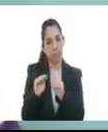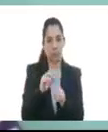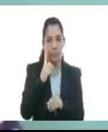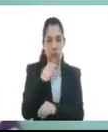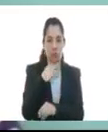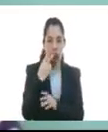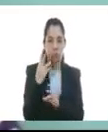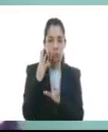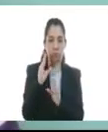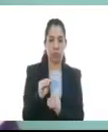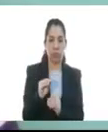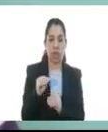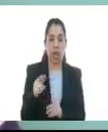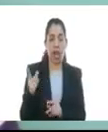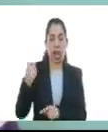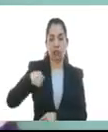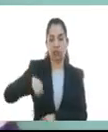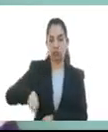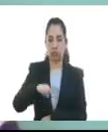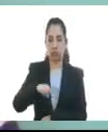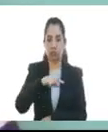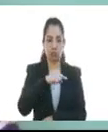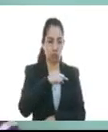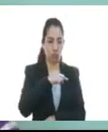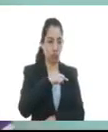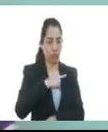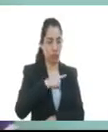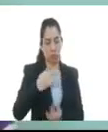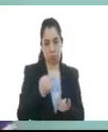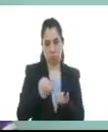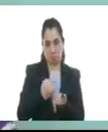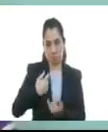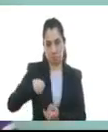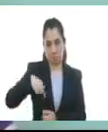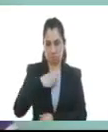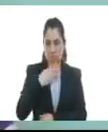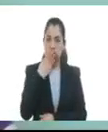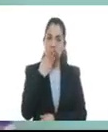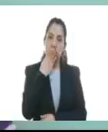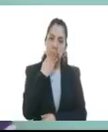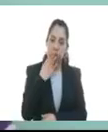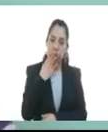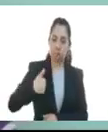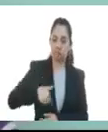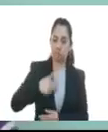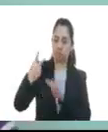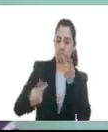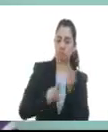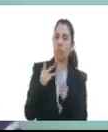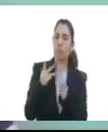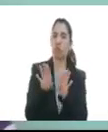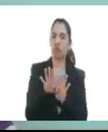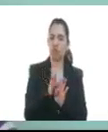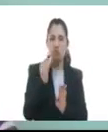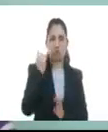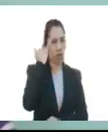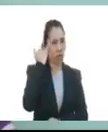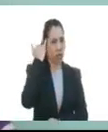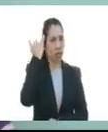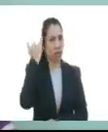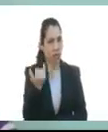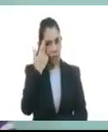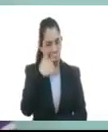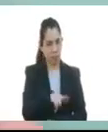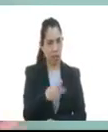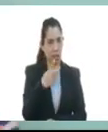Nos han preguntado varias veces que si cómo fue que se nos surgió la idea o el interés o la inquietud de contar esta historia de este grupo de